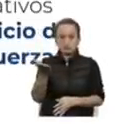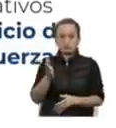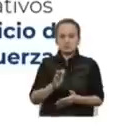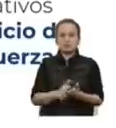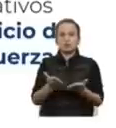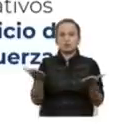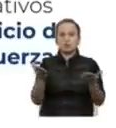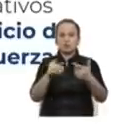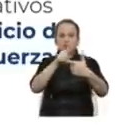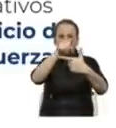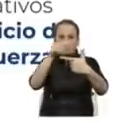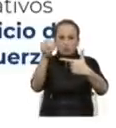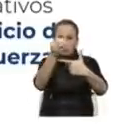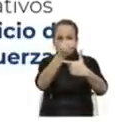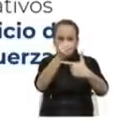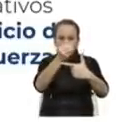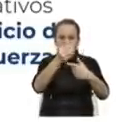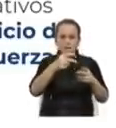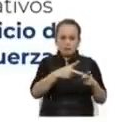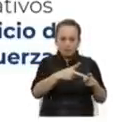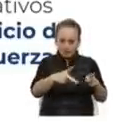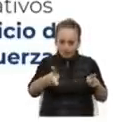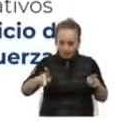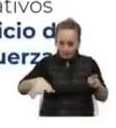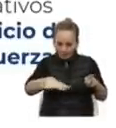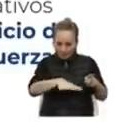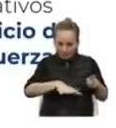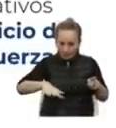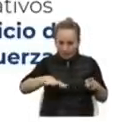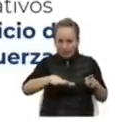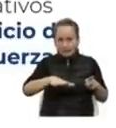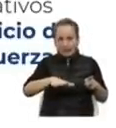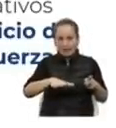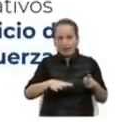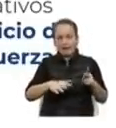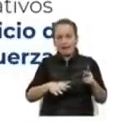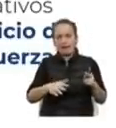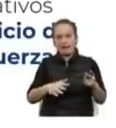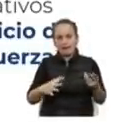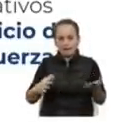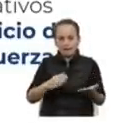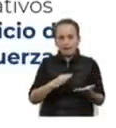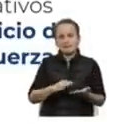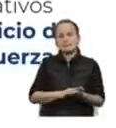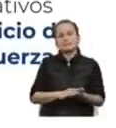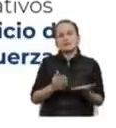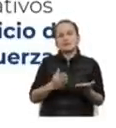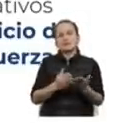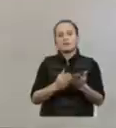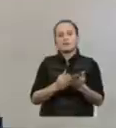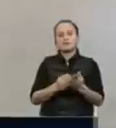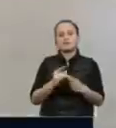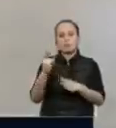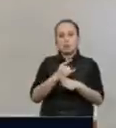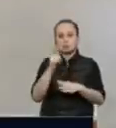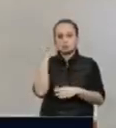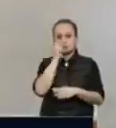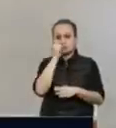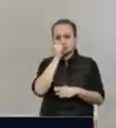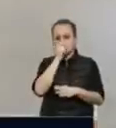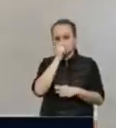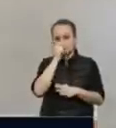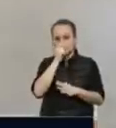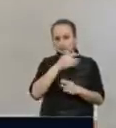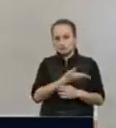en cantidad de hectáreas erradicadas de cultivos de uso ilícito.